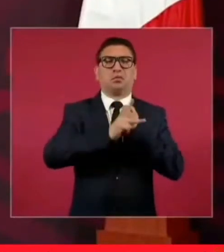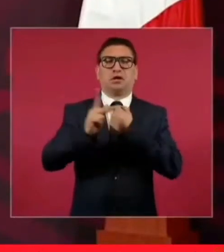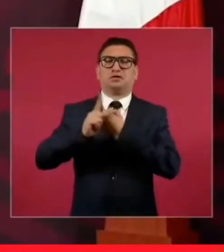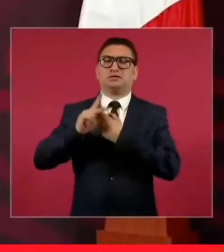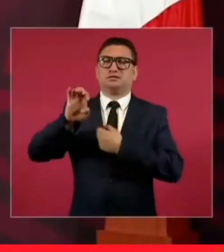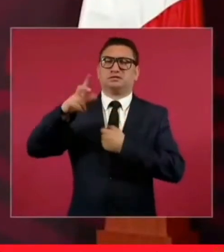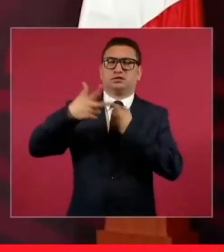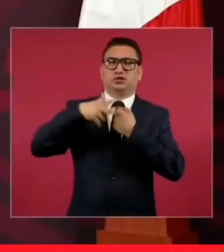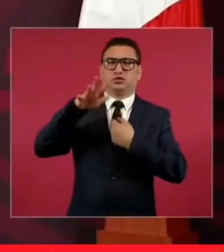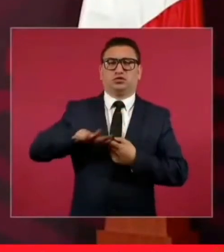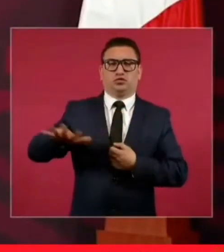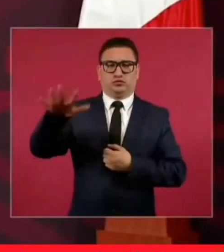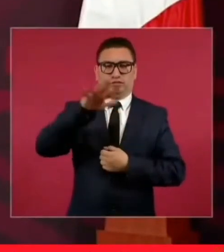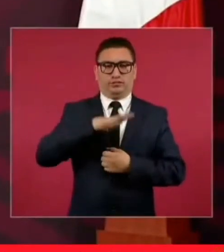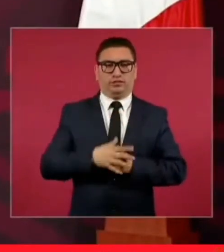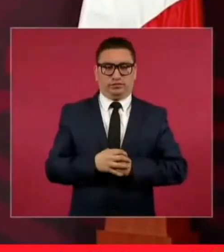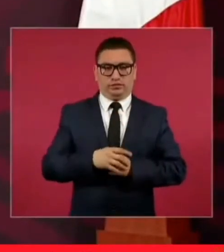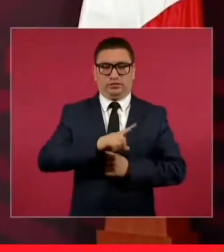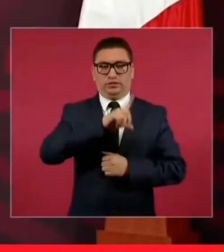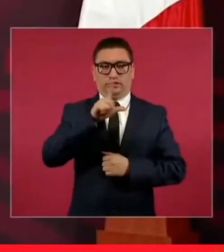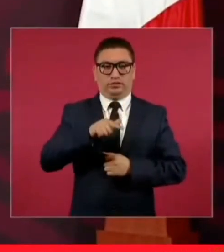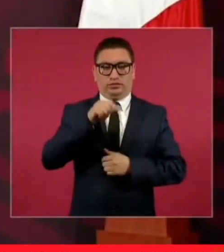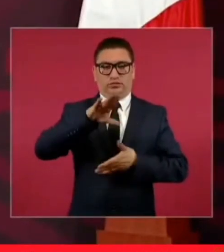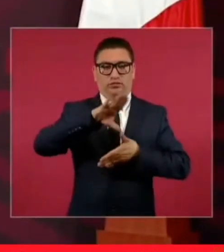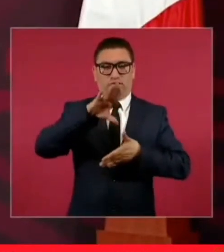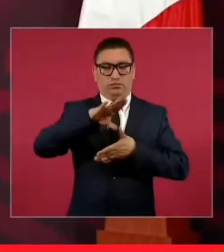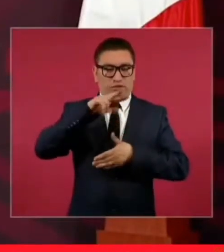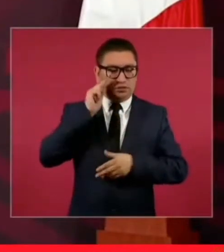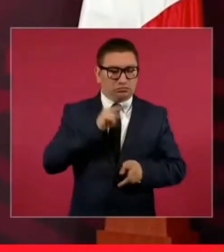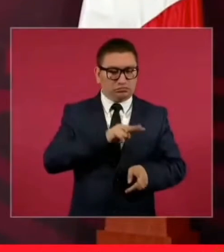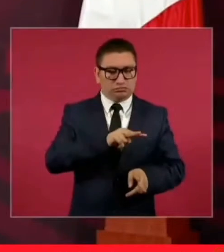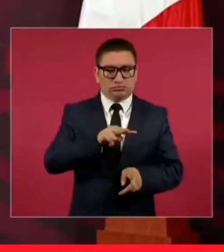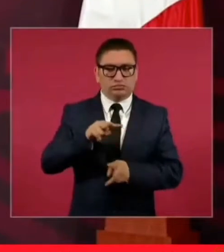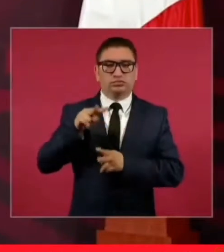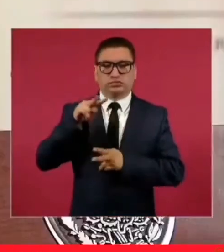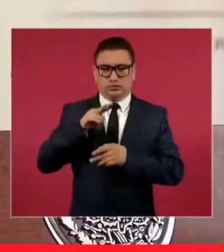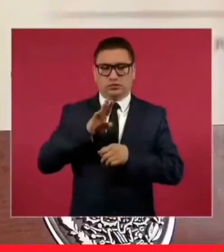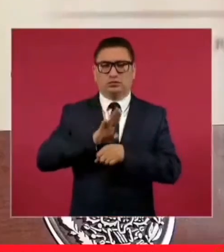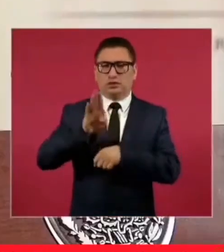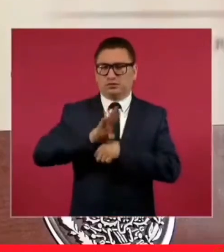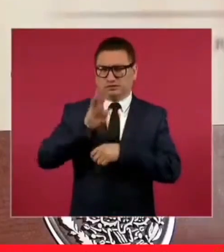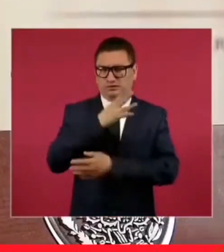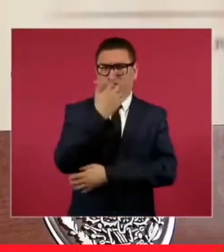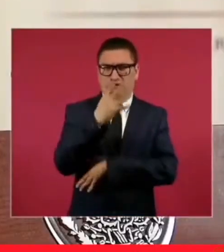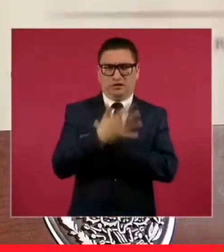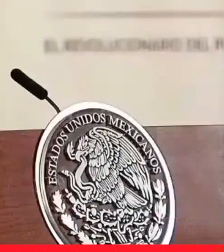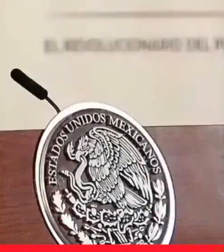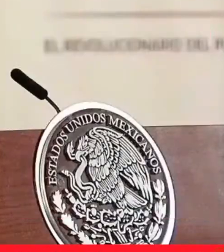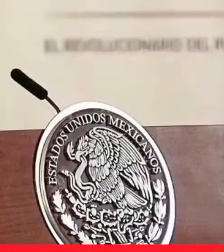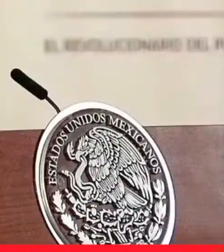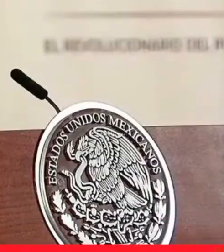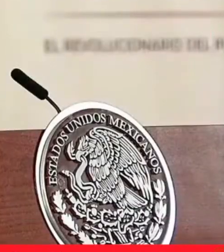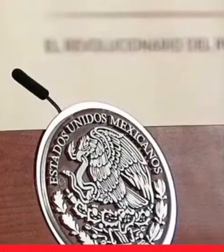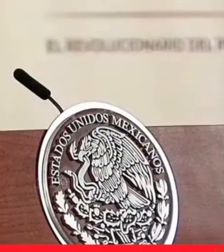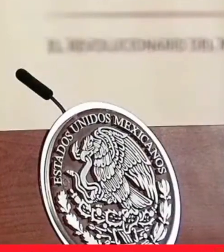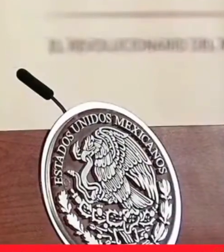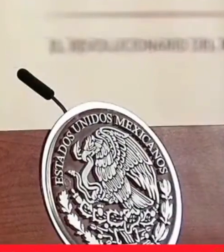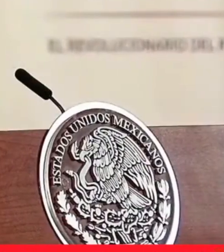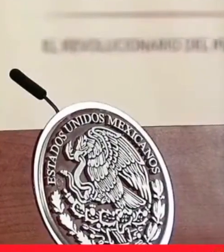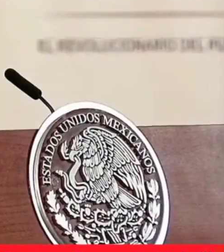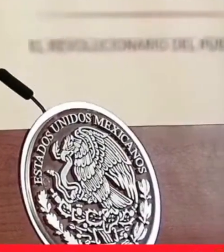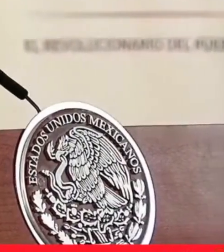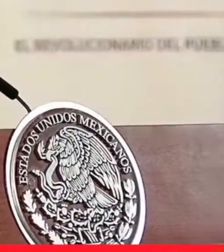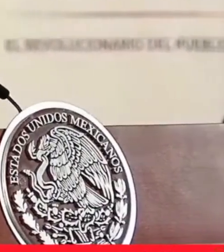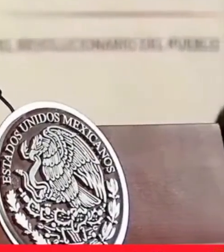Europa. Y luego entró a América y a Brasil, selvas, aguas, pero no